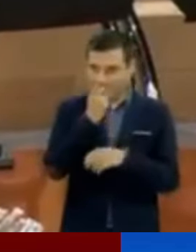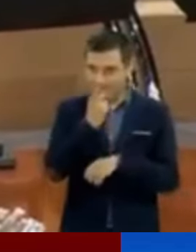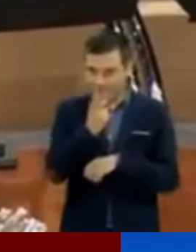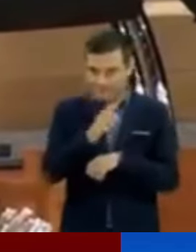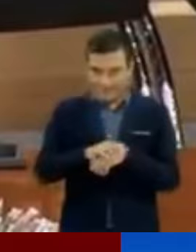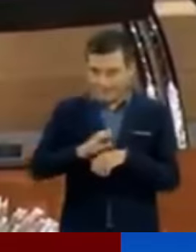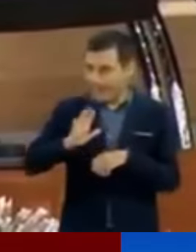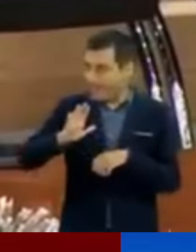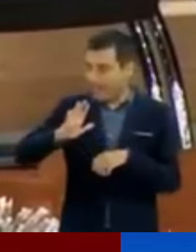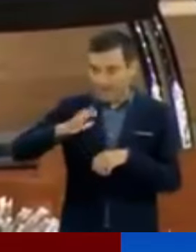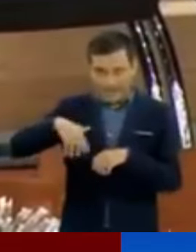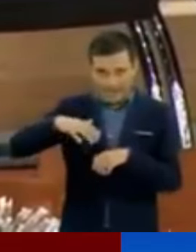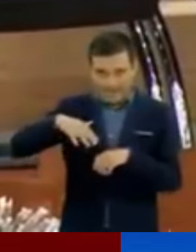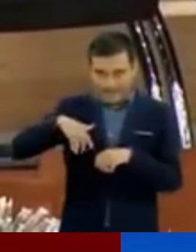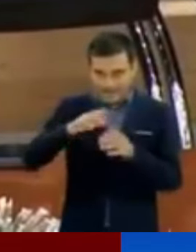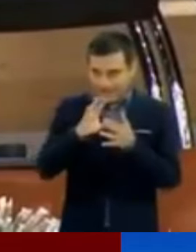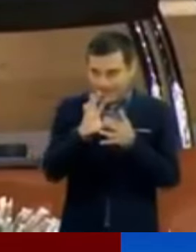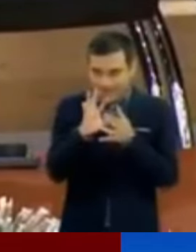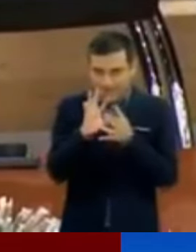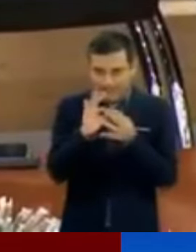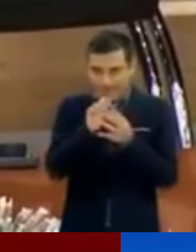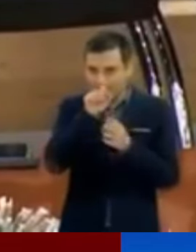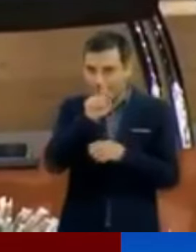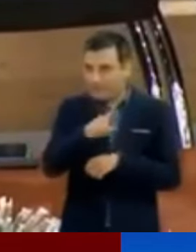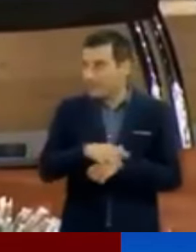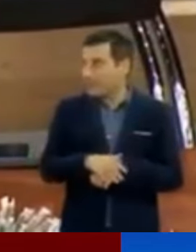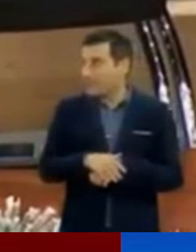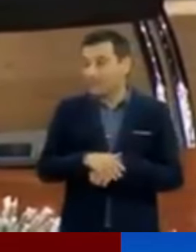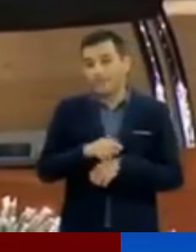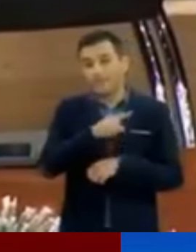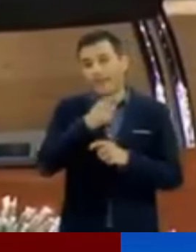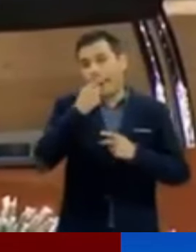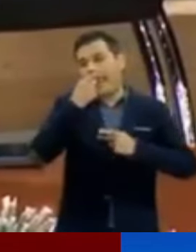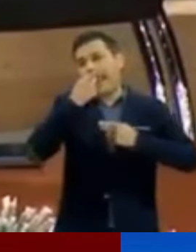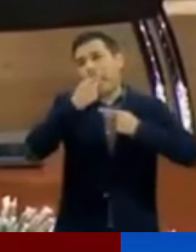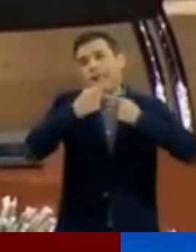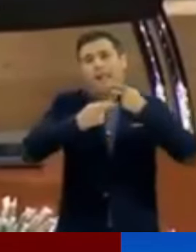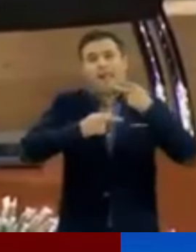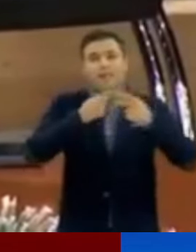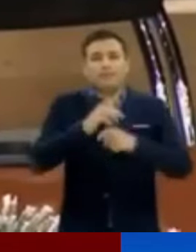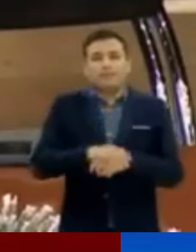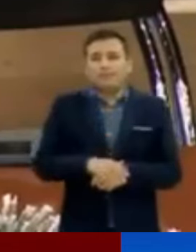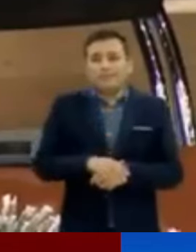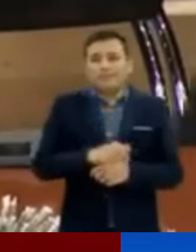lo que dije en mi primera intervención. Aquí vienen a dar discursos vacíos.